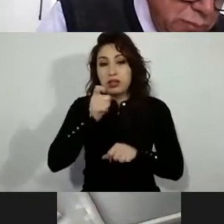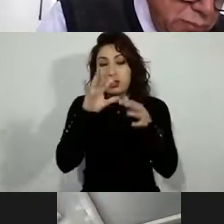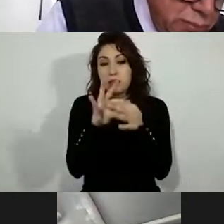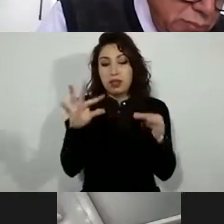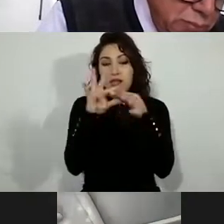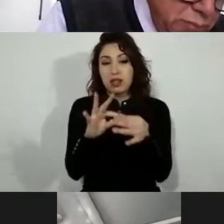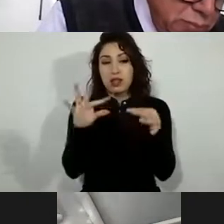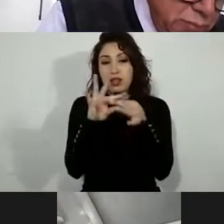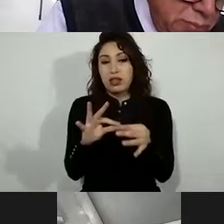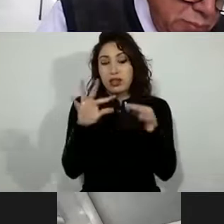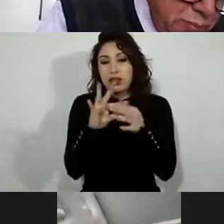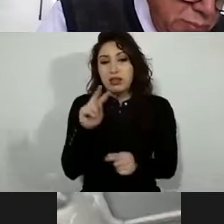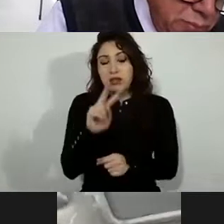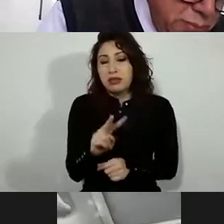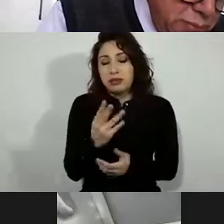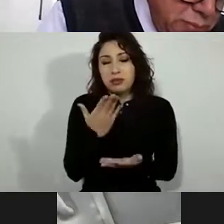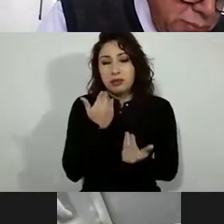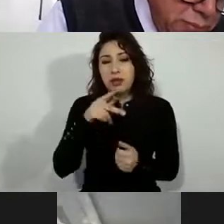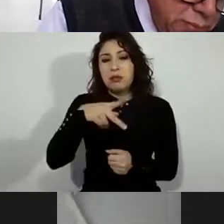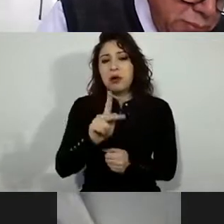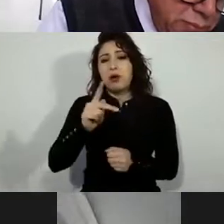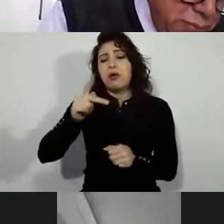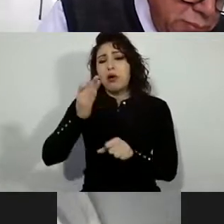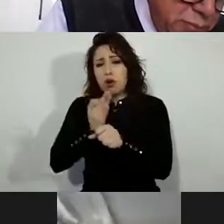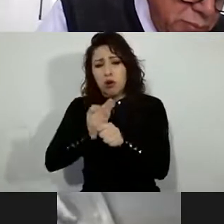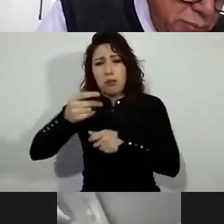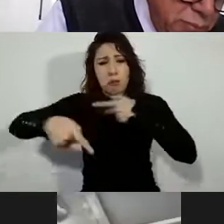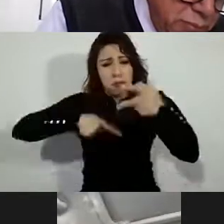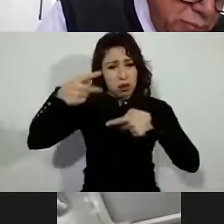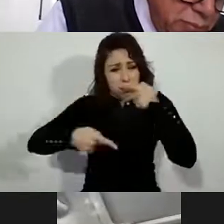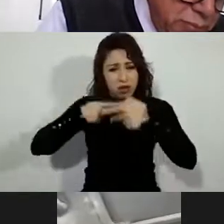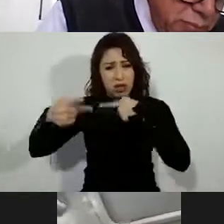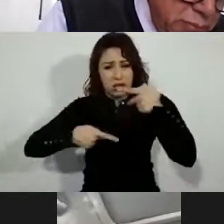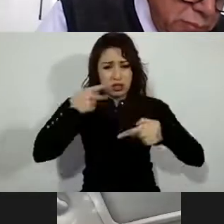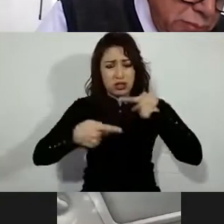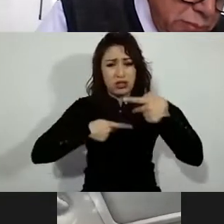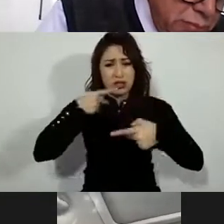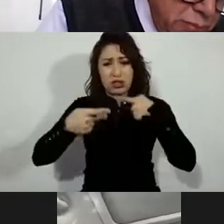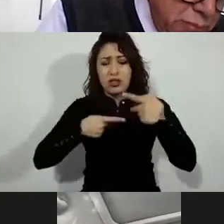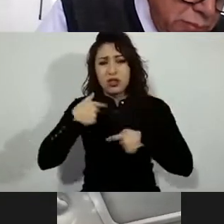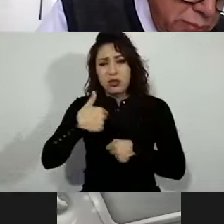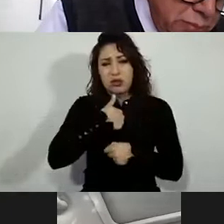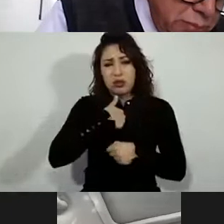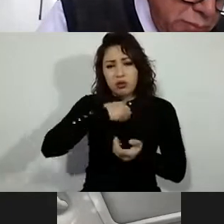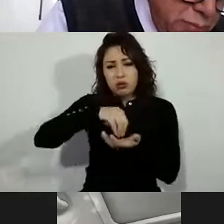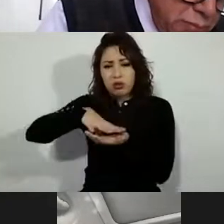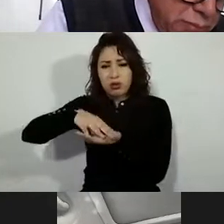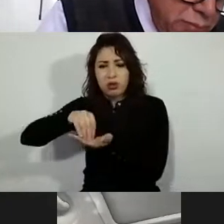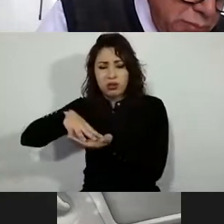que comentar, pero estoy atento a los cuestionamientos que los señores